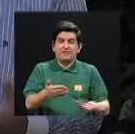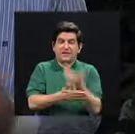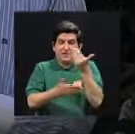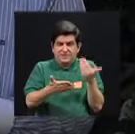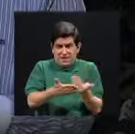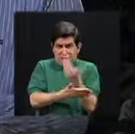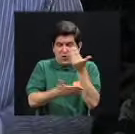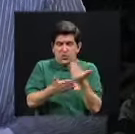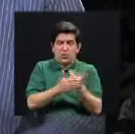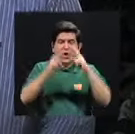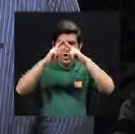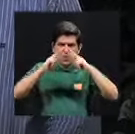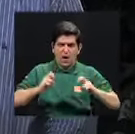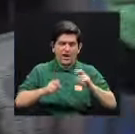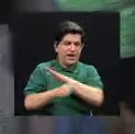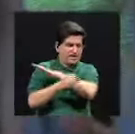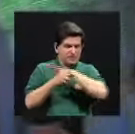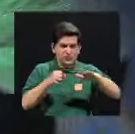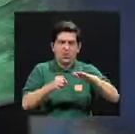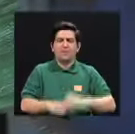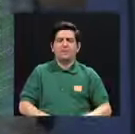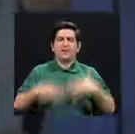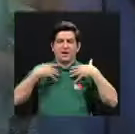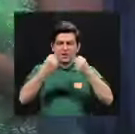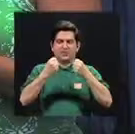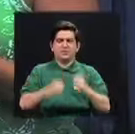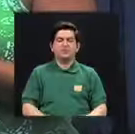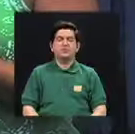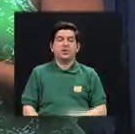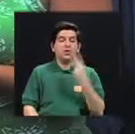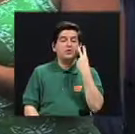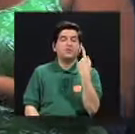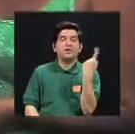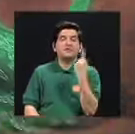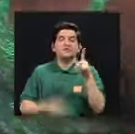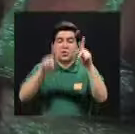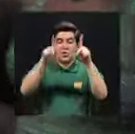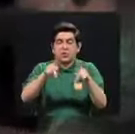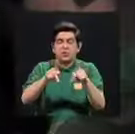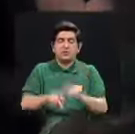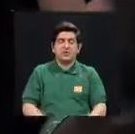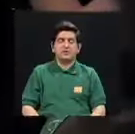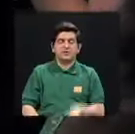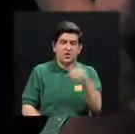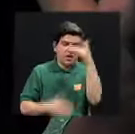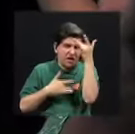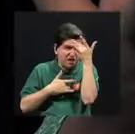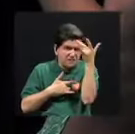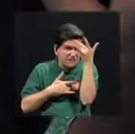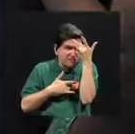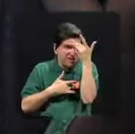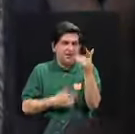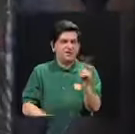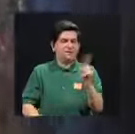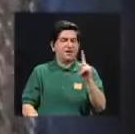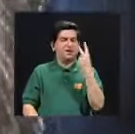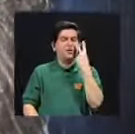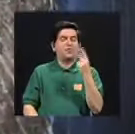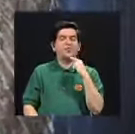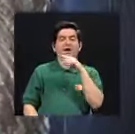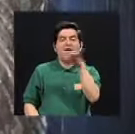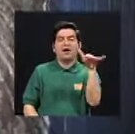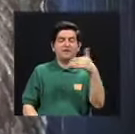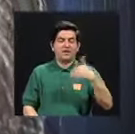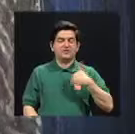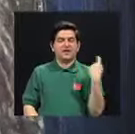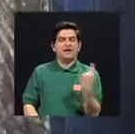un nuevo análisis integral en salud. De verlos únicamente como un paciente o verlos como una persona enferma, ya lograr ver